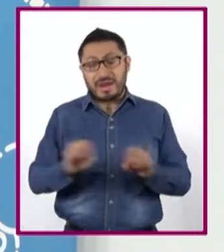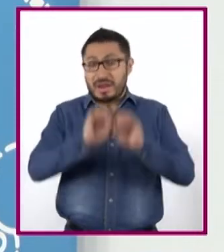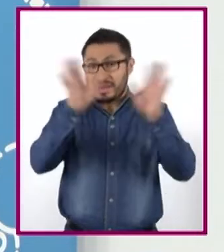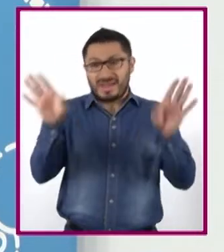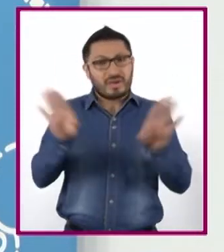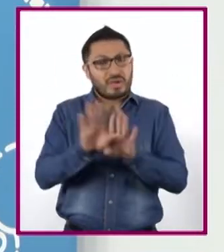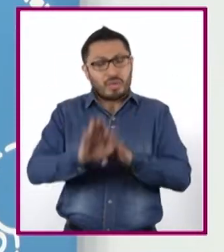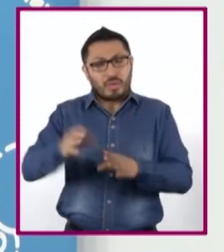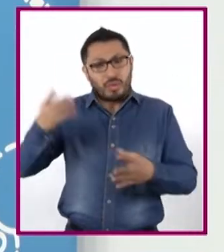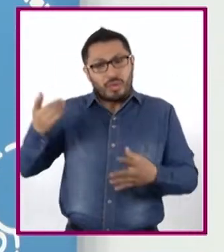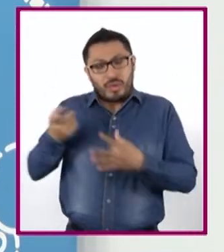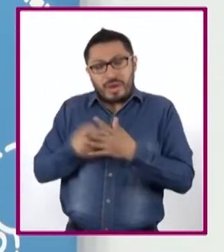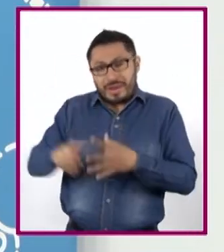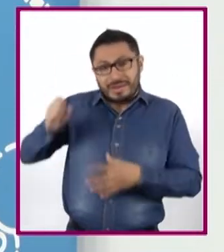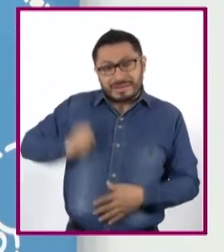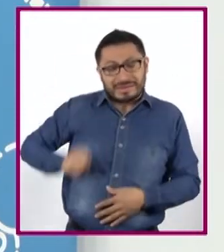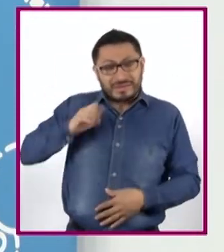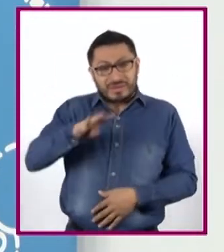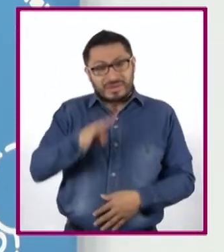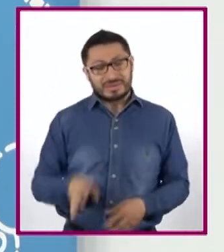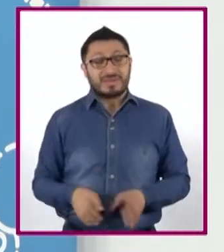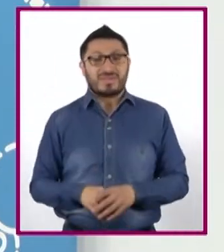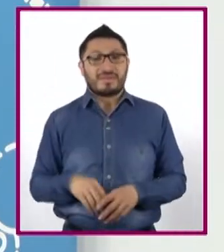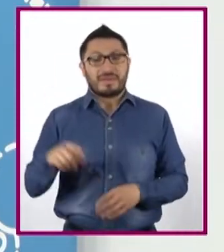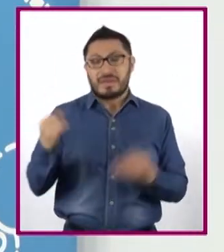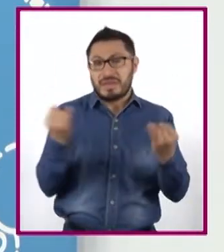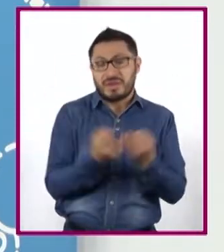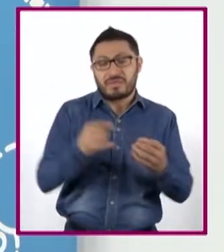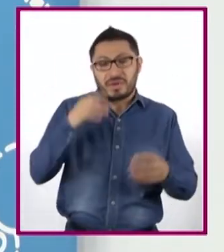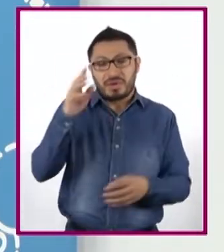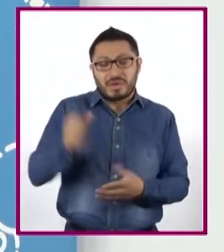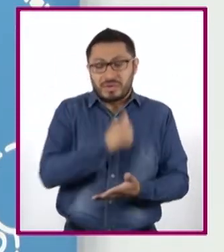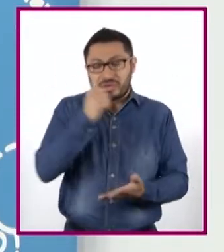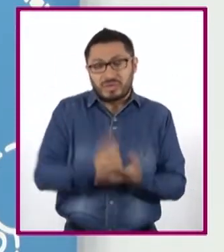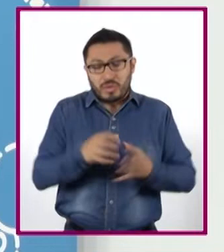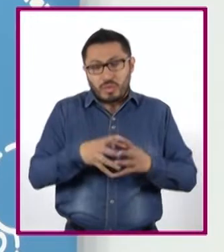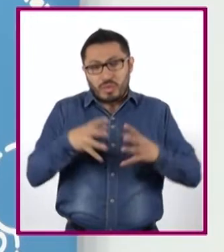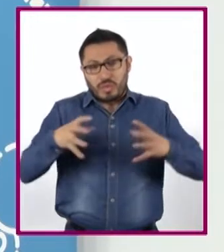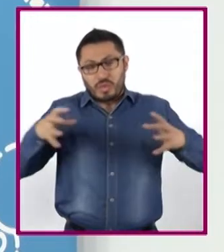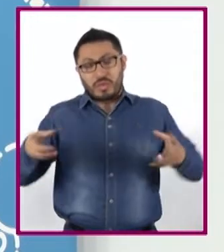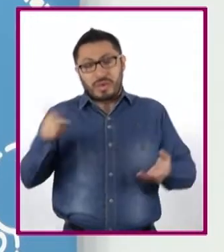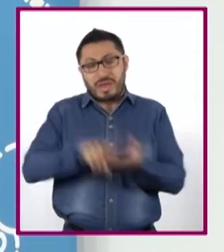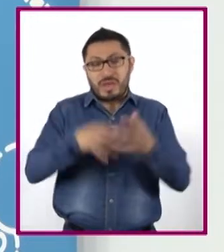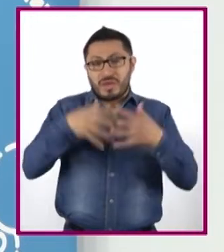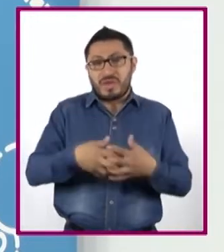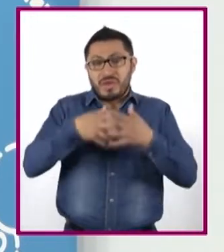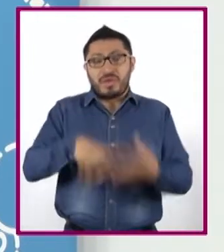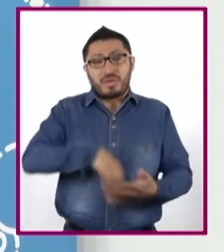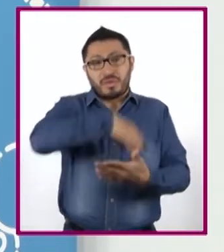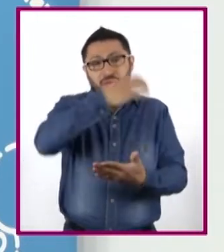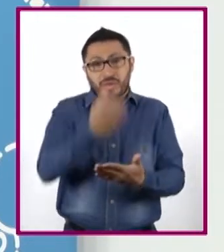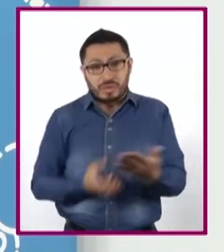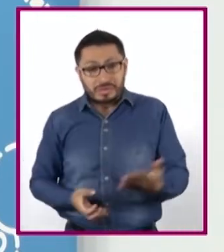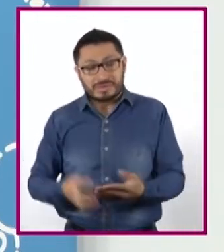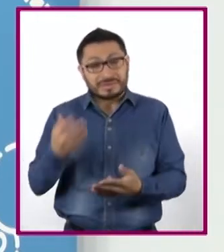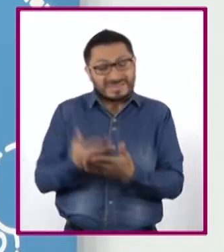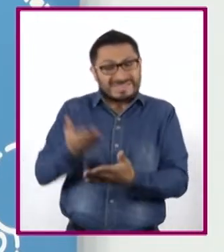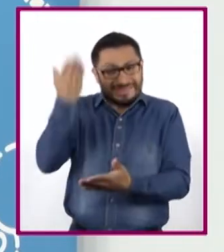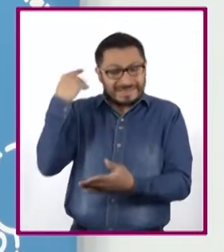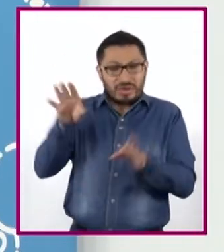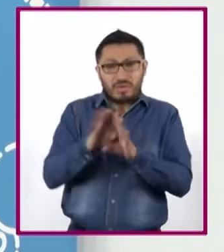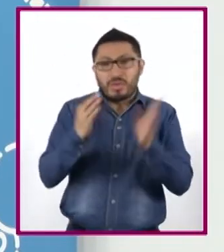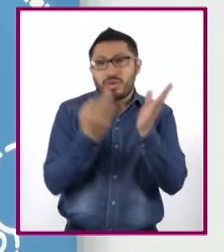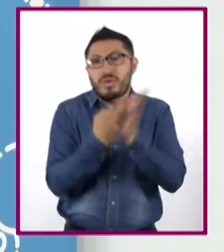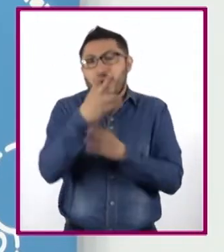Revolución Industrial, el crecimiento de las ciudades y las contrataciones masivas en las fábricas. En ese entonces, la mayoría de